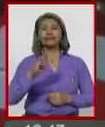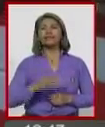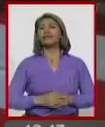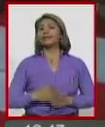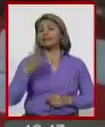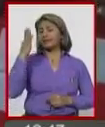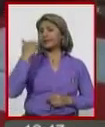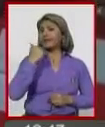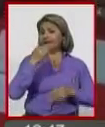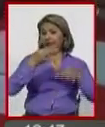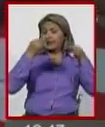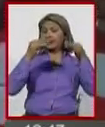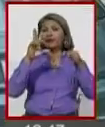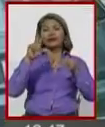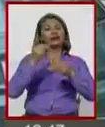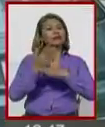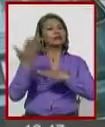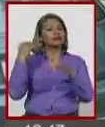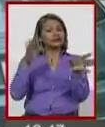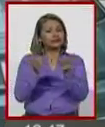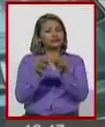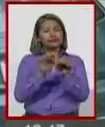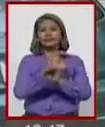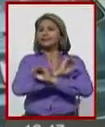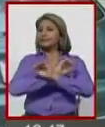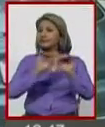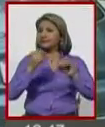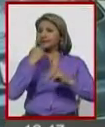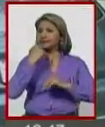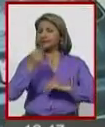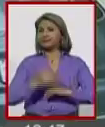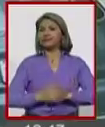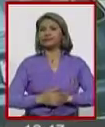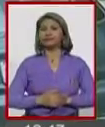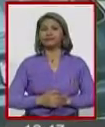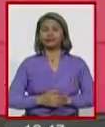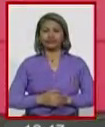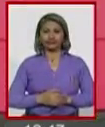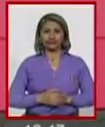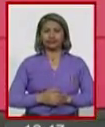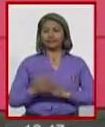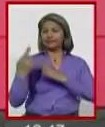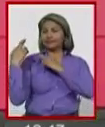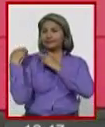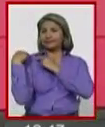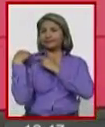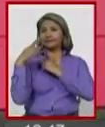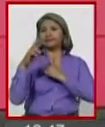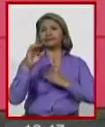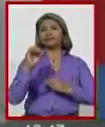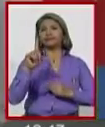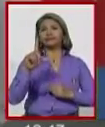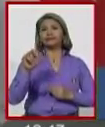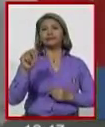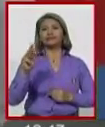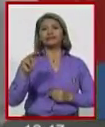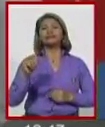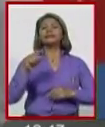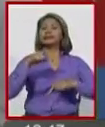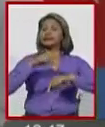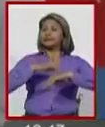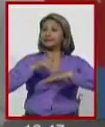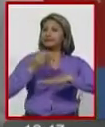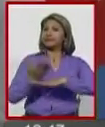Boliviana, ya que esta determinación no fue consensuada orgánicamente. Así lo dio a conocer el ejecutivo de esta institución, Rolando Borda. No debería haberse